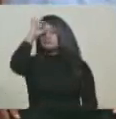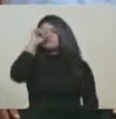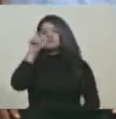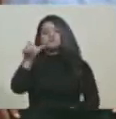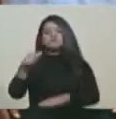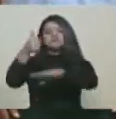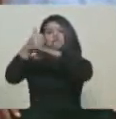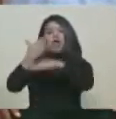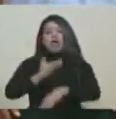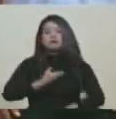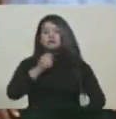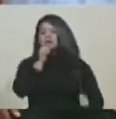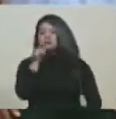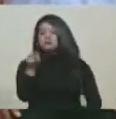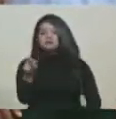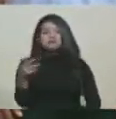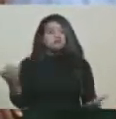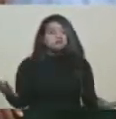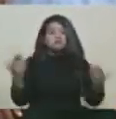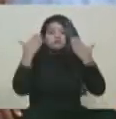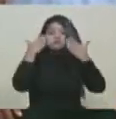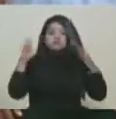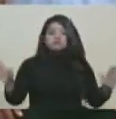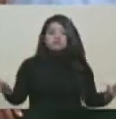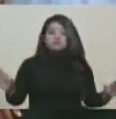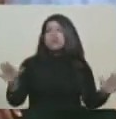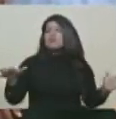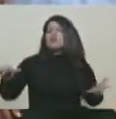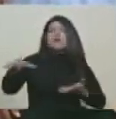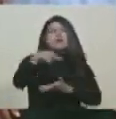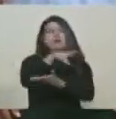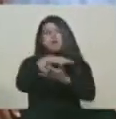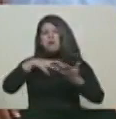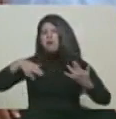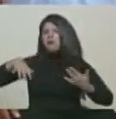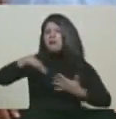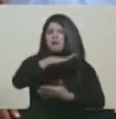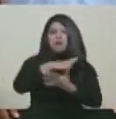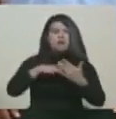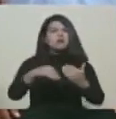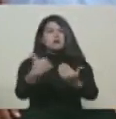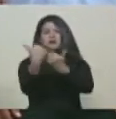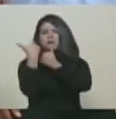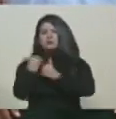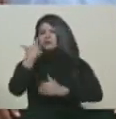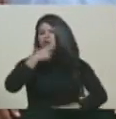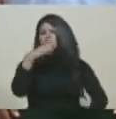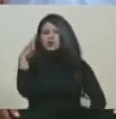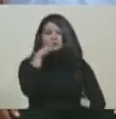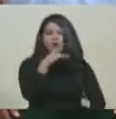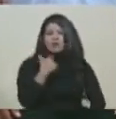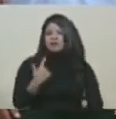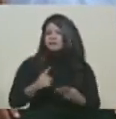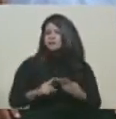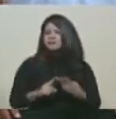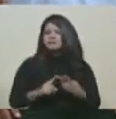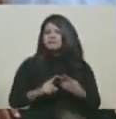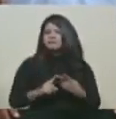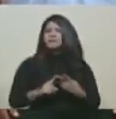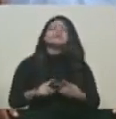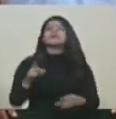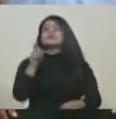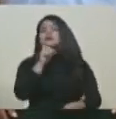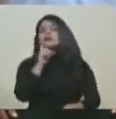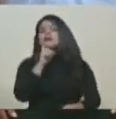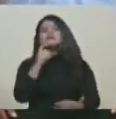Nadie sabe. No hay gobierno, es un desastre. No hay quien responda. No hay quien